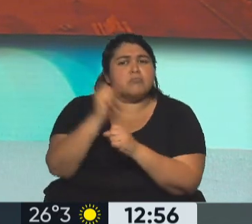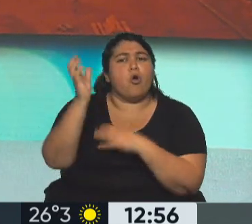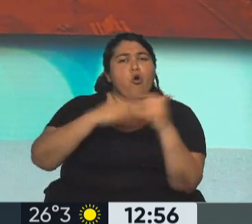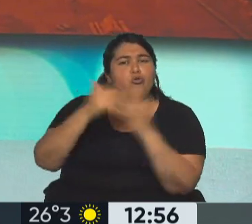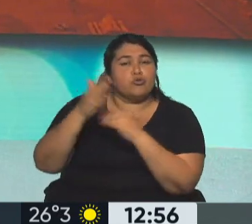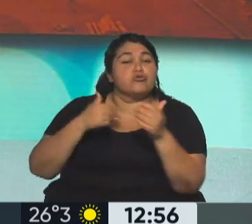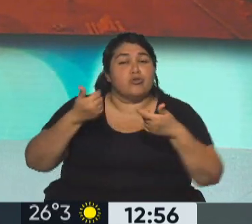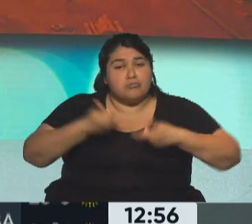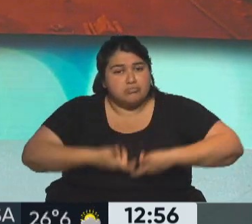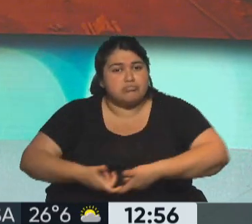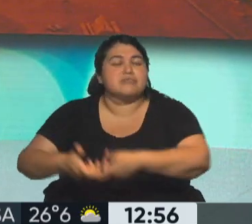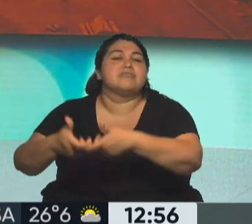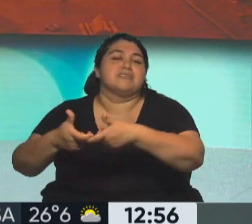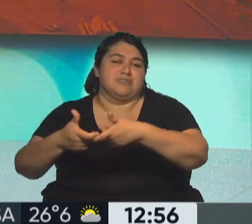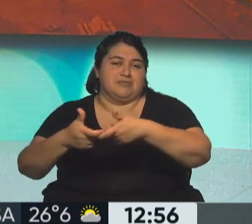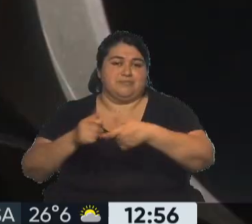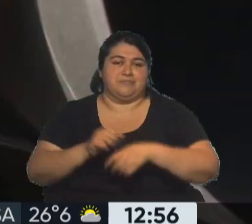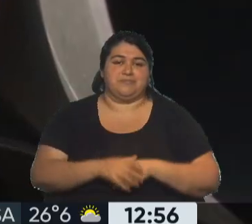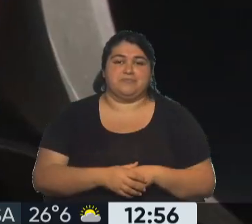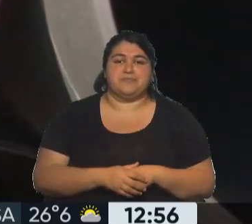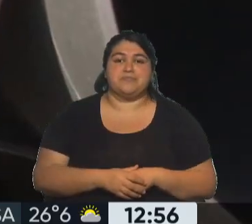del gasoducto Presidente Néstor Kirchner.